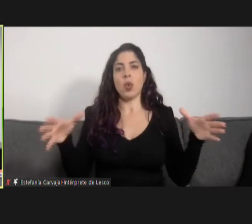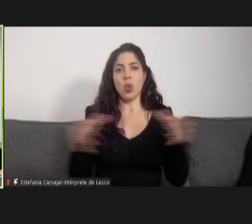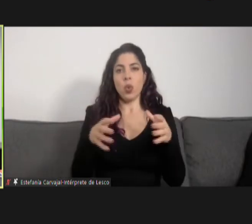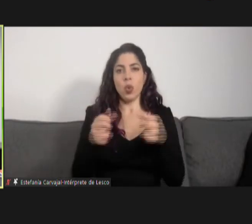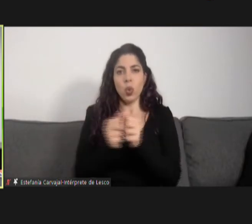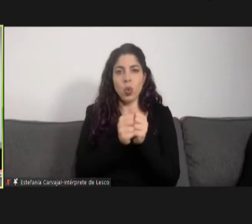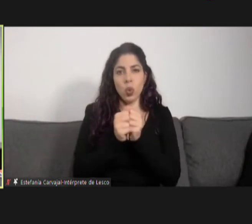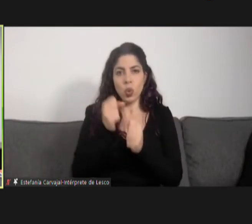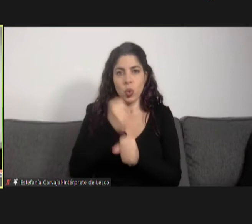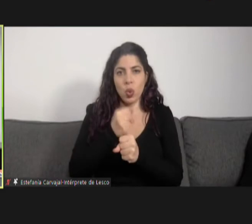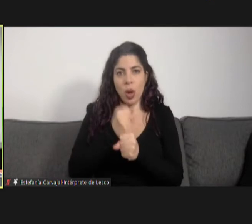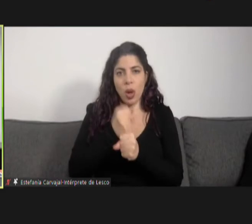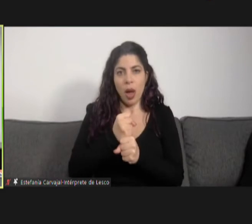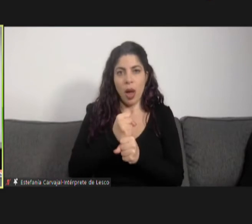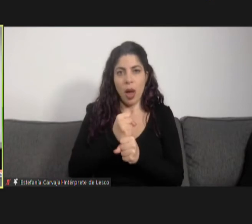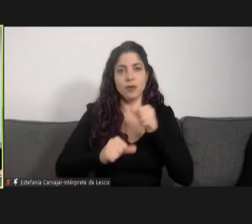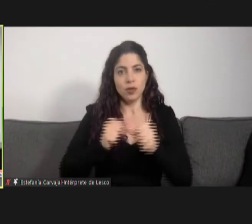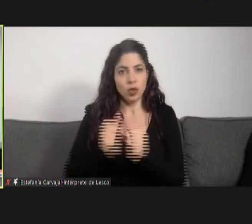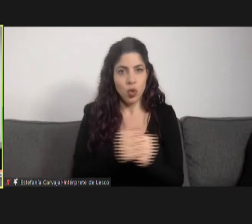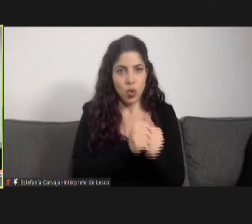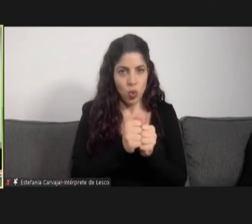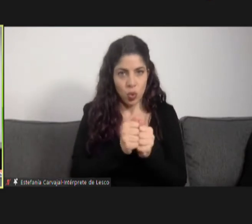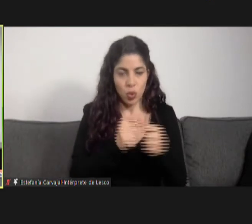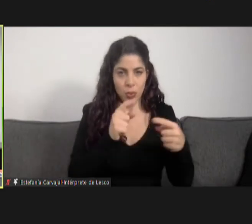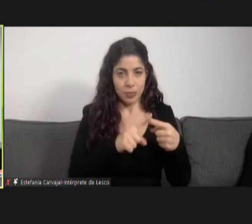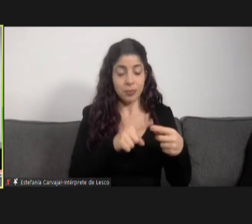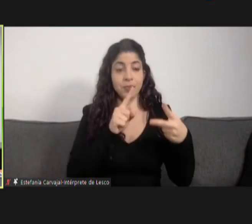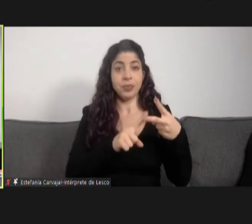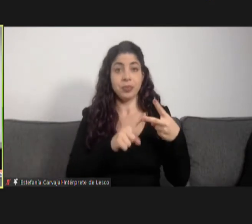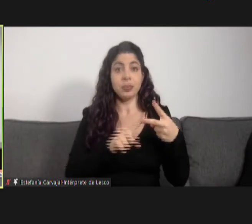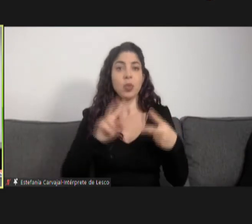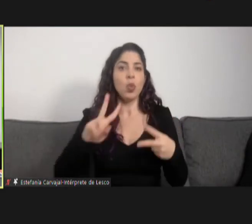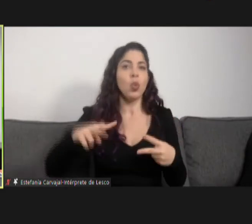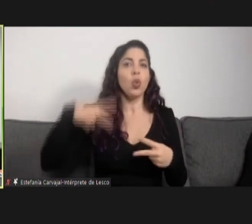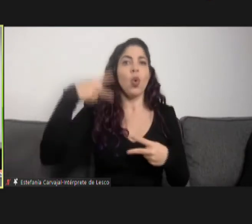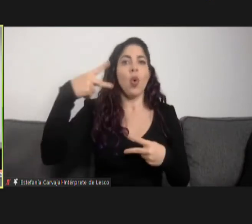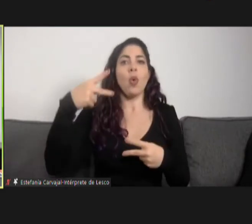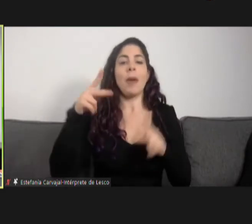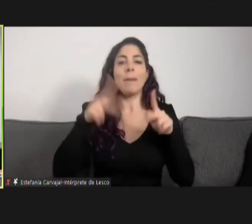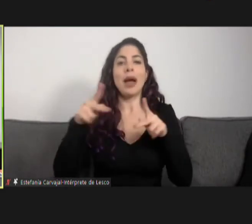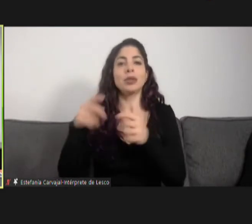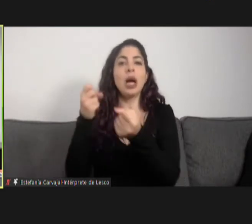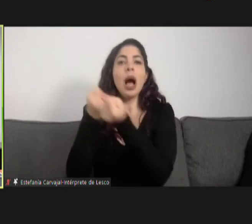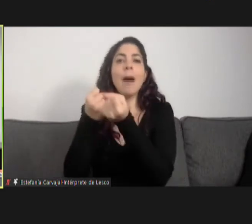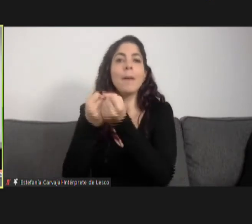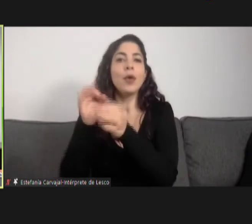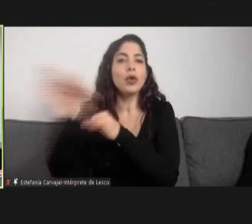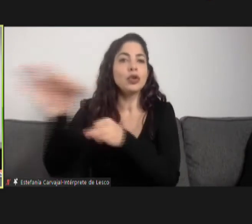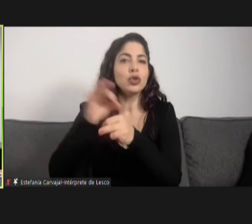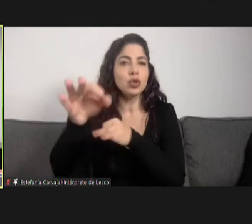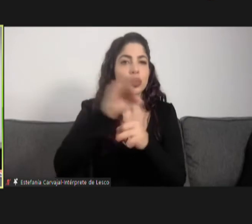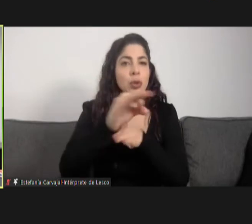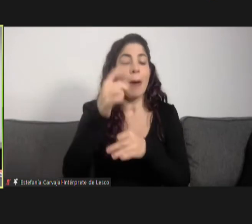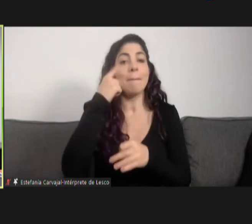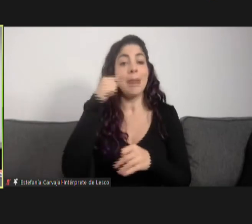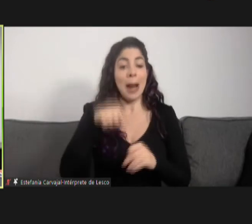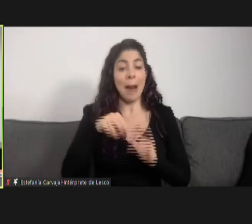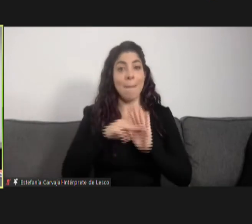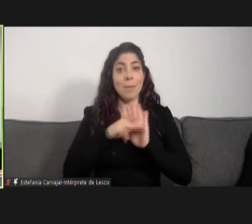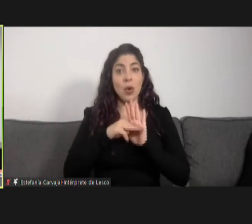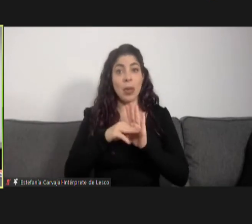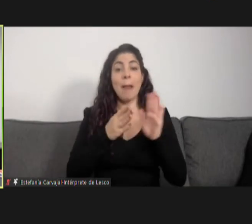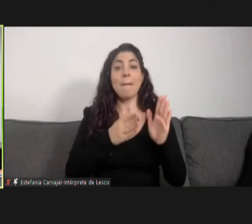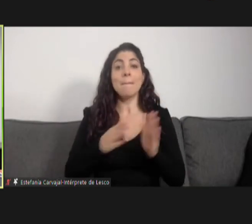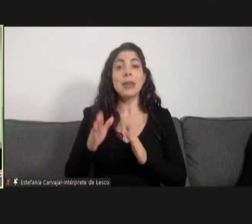ese esfuerzo conjunto. Vamos a reforzar el personal de apoyo en los territorios para la aplicación del modelo y del plan cantonal